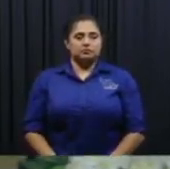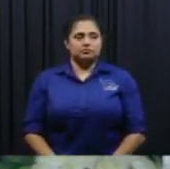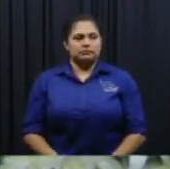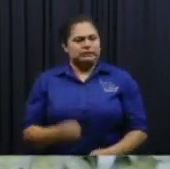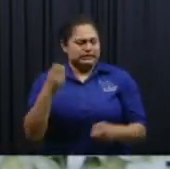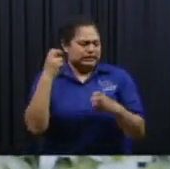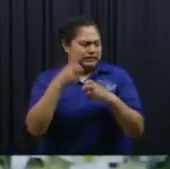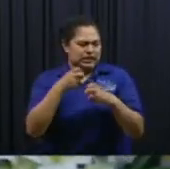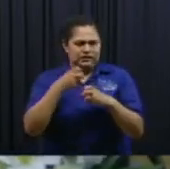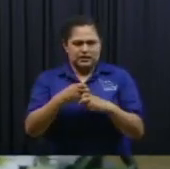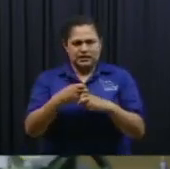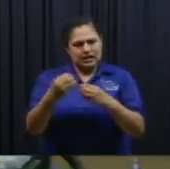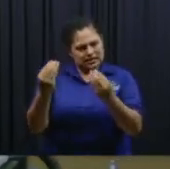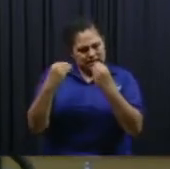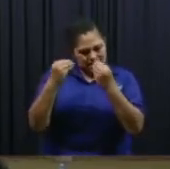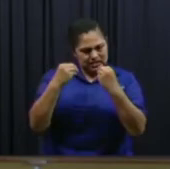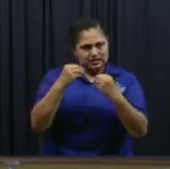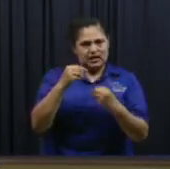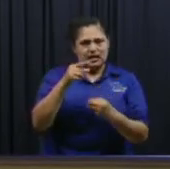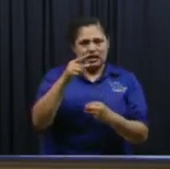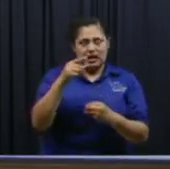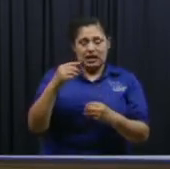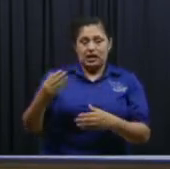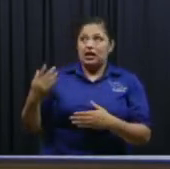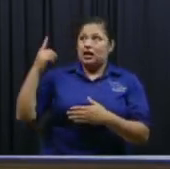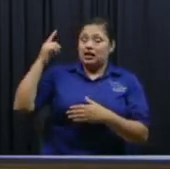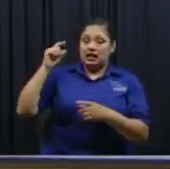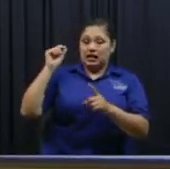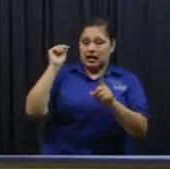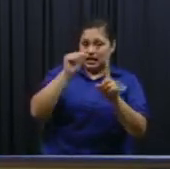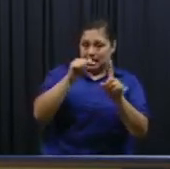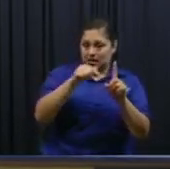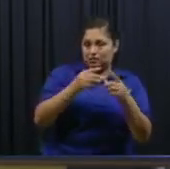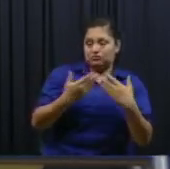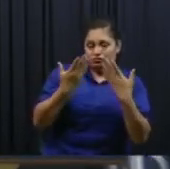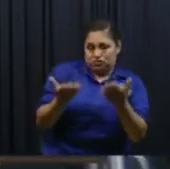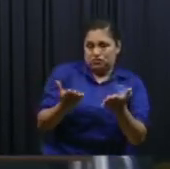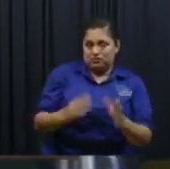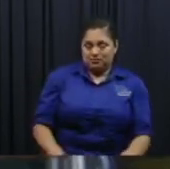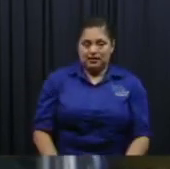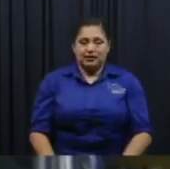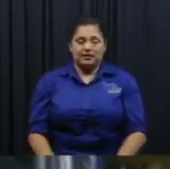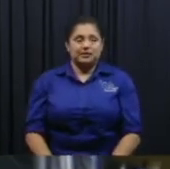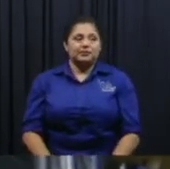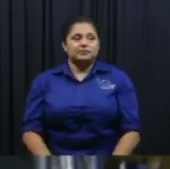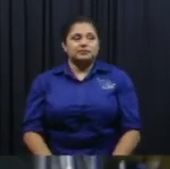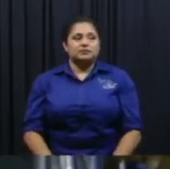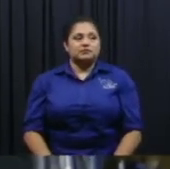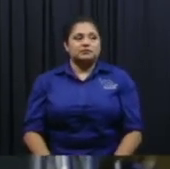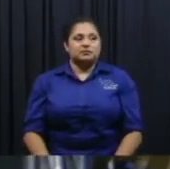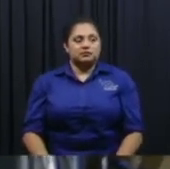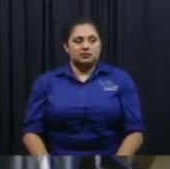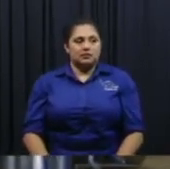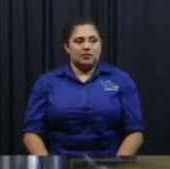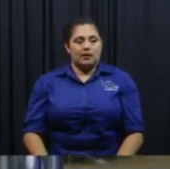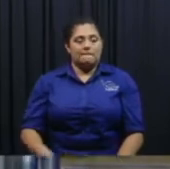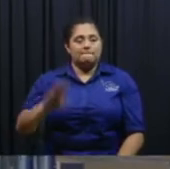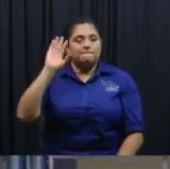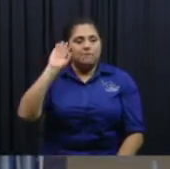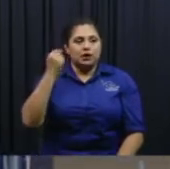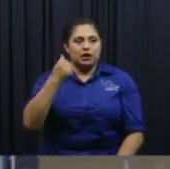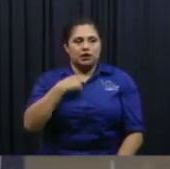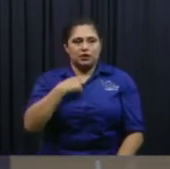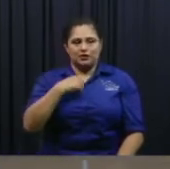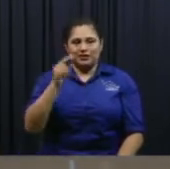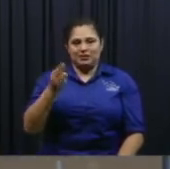Qué difícil es enseñanza que nos soltó hermano sobre todo Estando yo ahí digo sobre todo Estando yo ahí porque yo